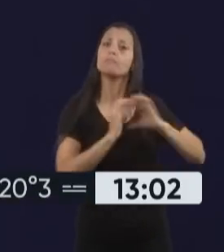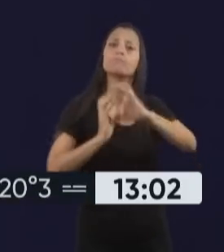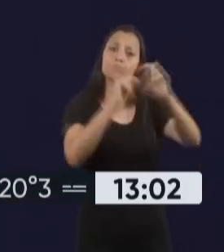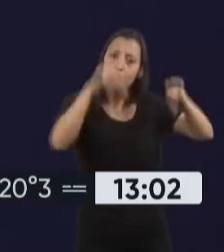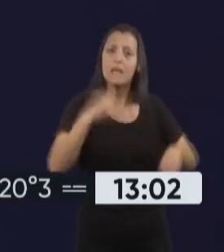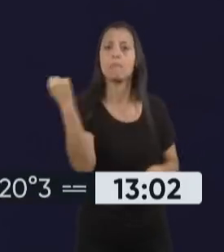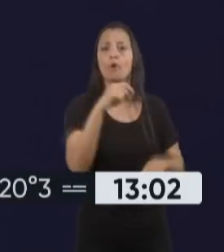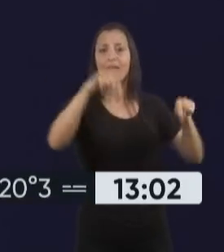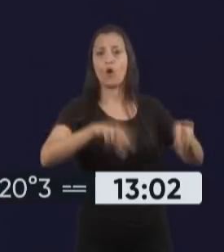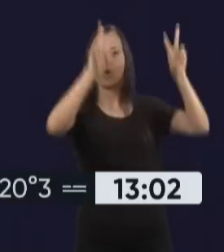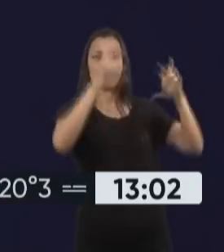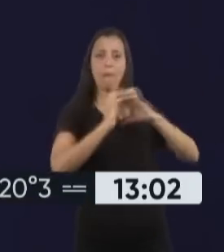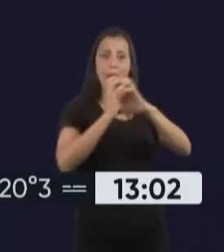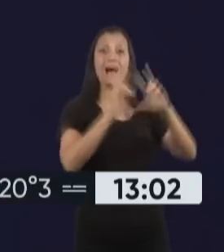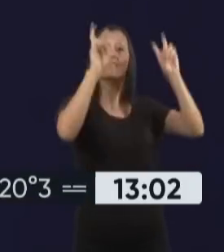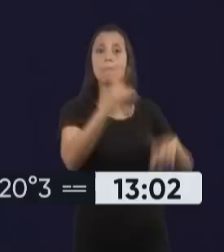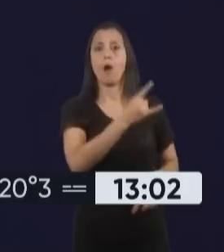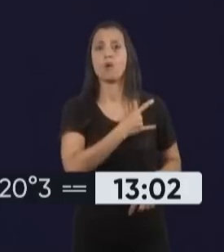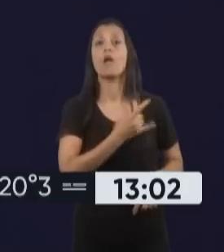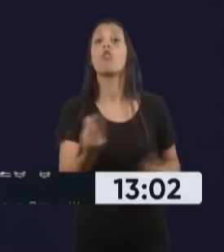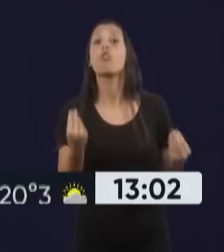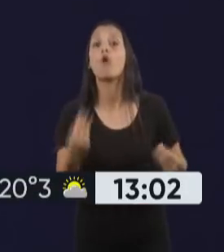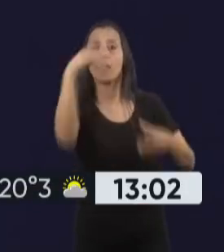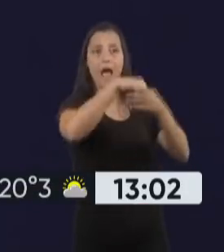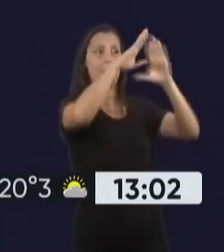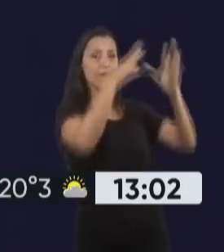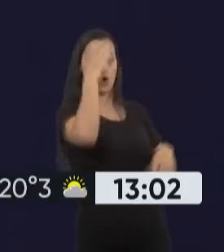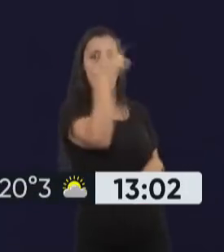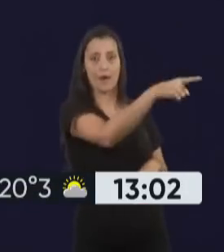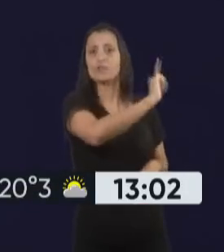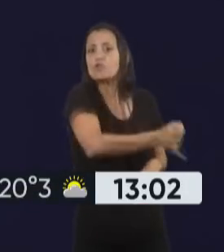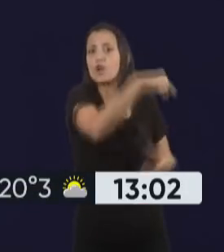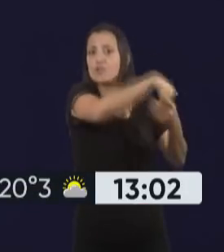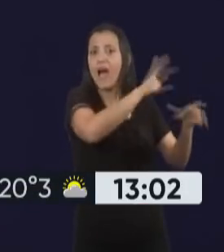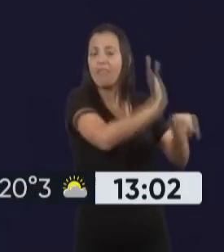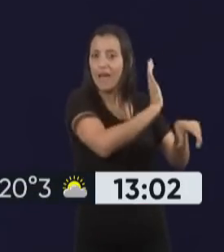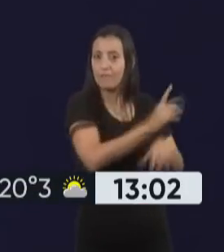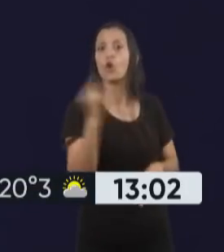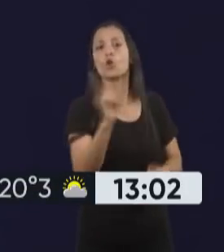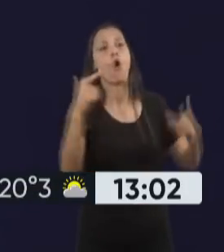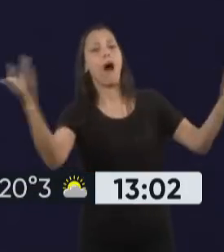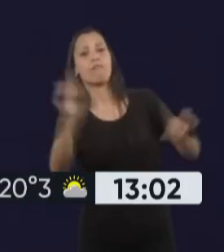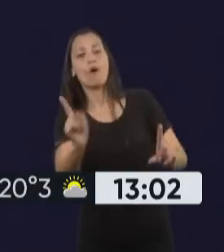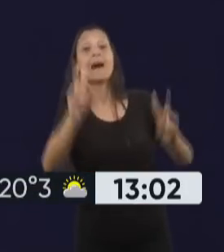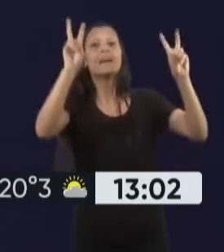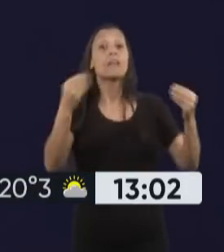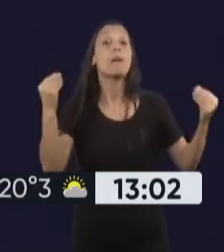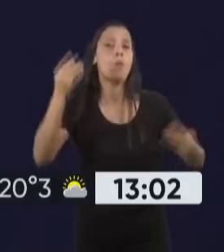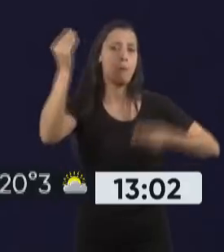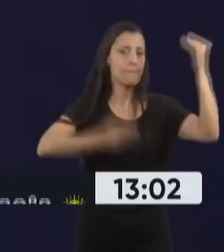el momento de darla, bien dada, en el Congreso Nacional y en el paraguas de la discusión del presupuesto